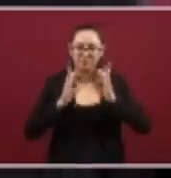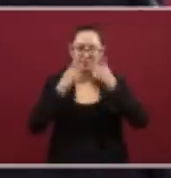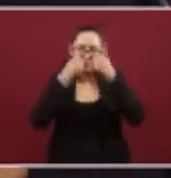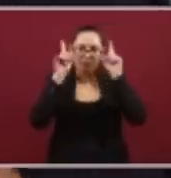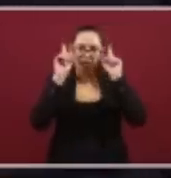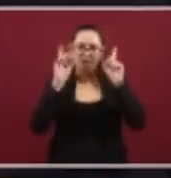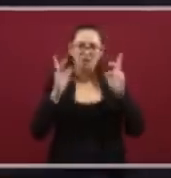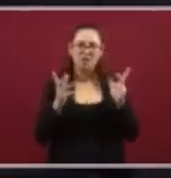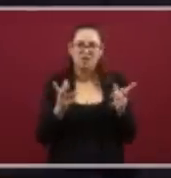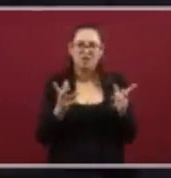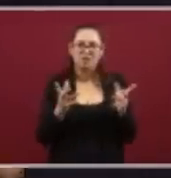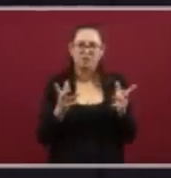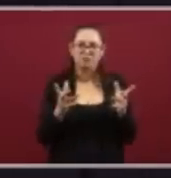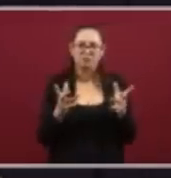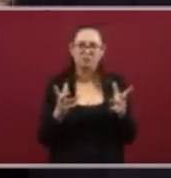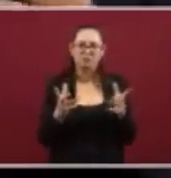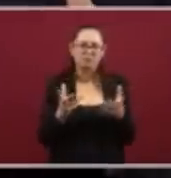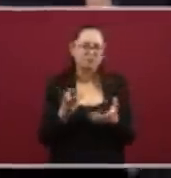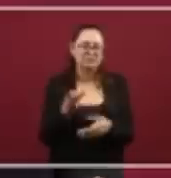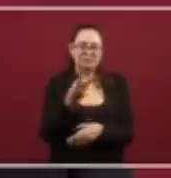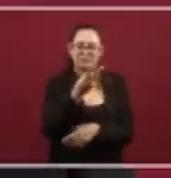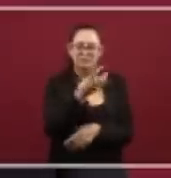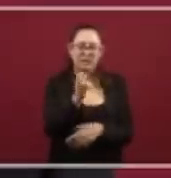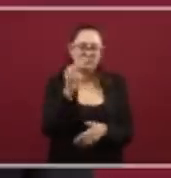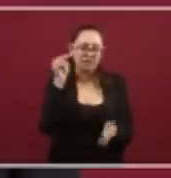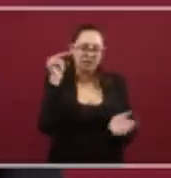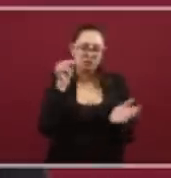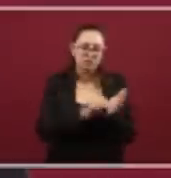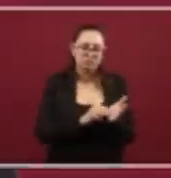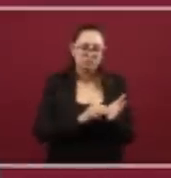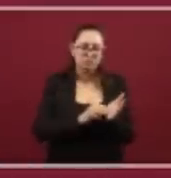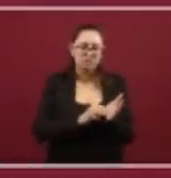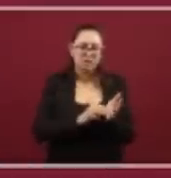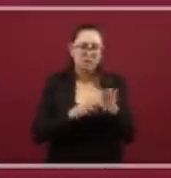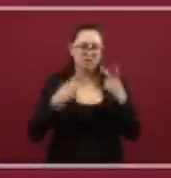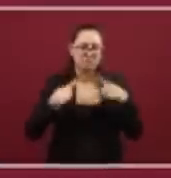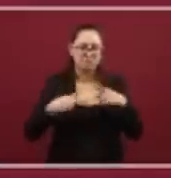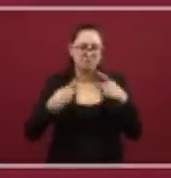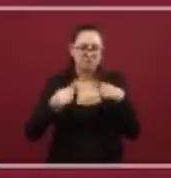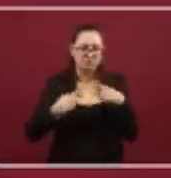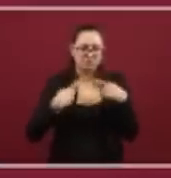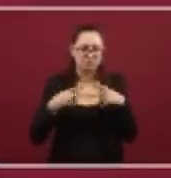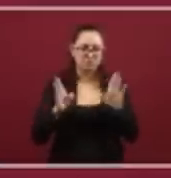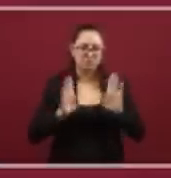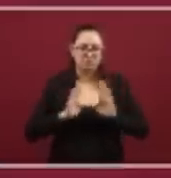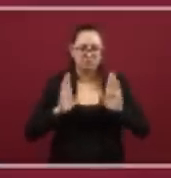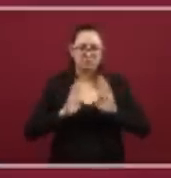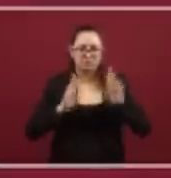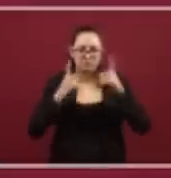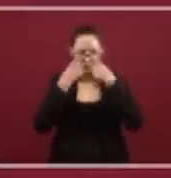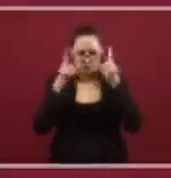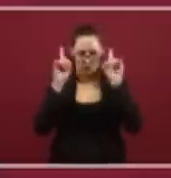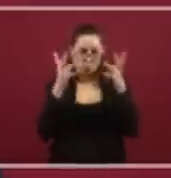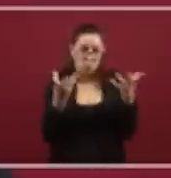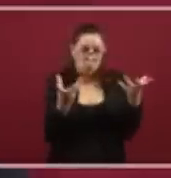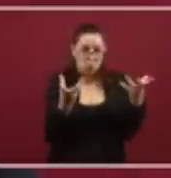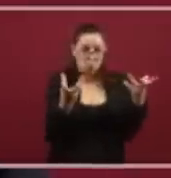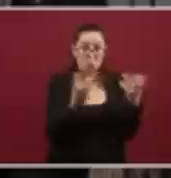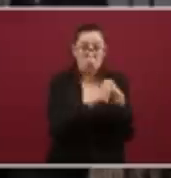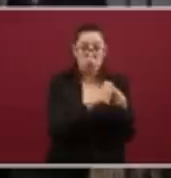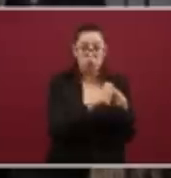marina alrededor de 300 mil elementos de estas dos instituciones tan